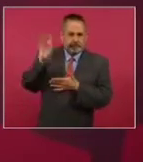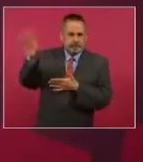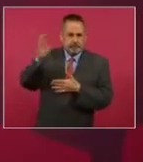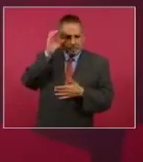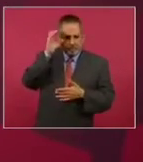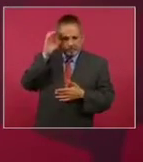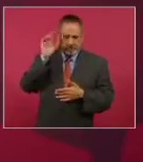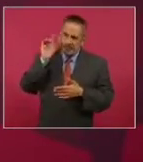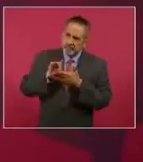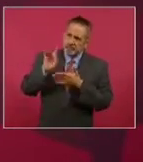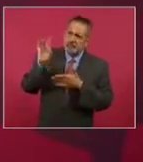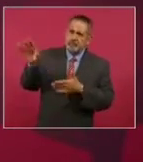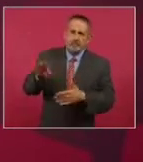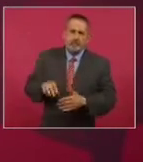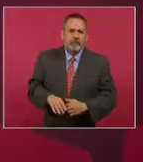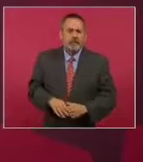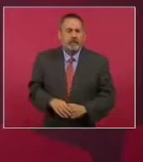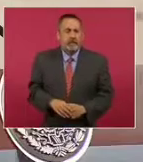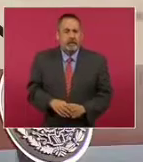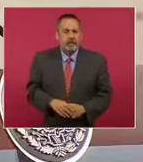China.